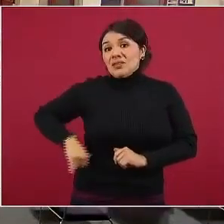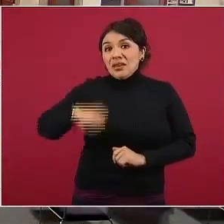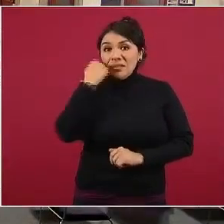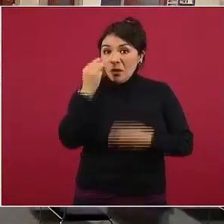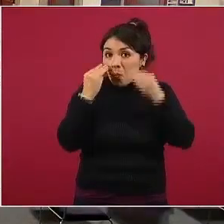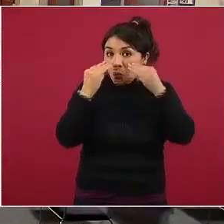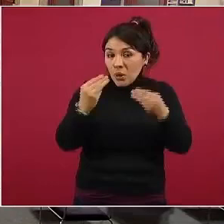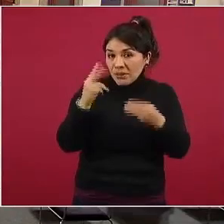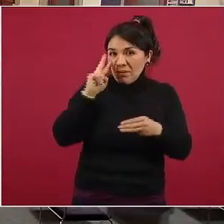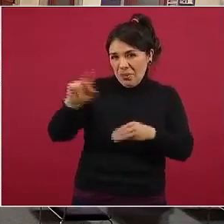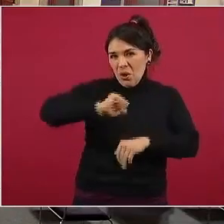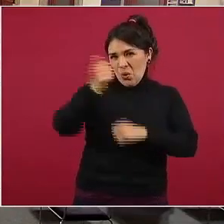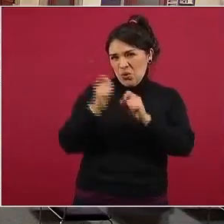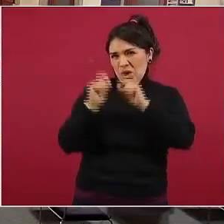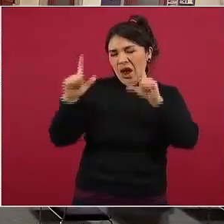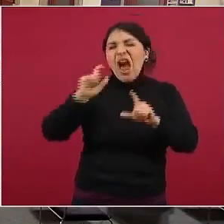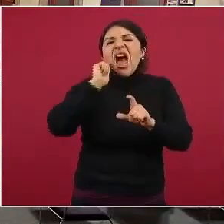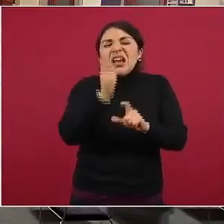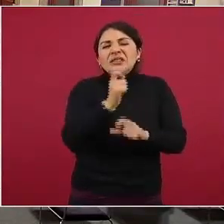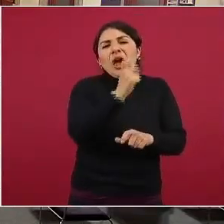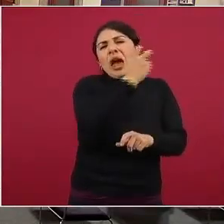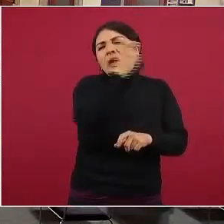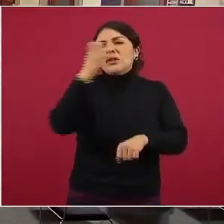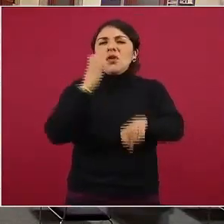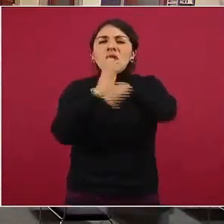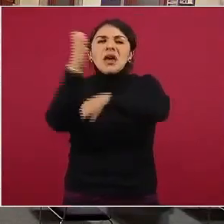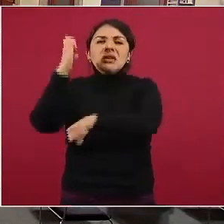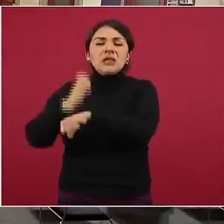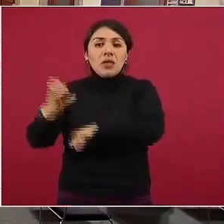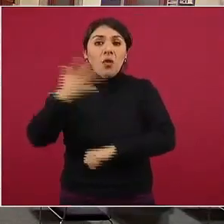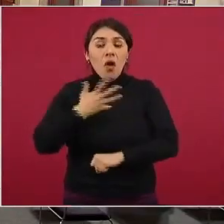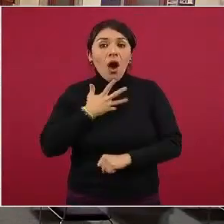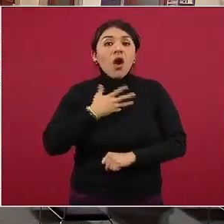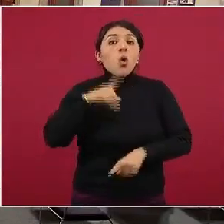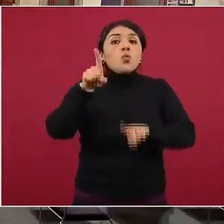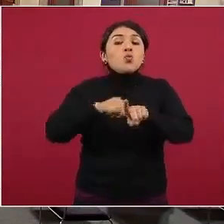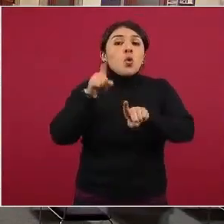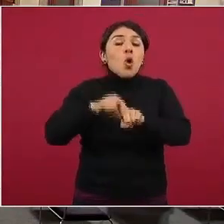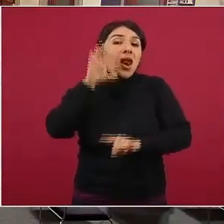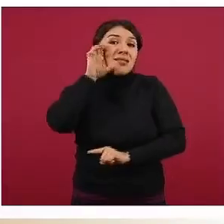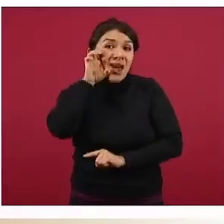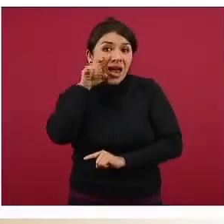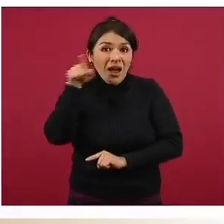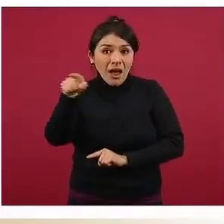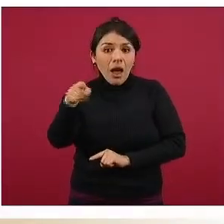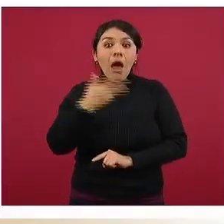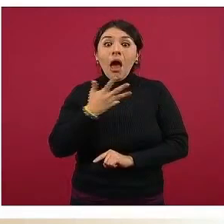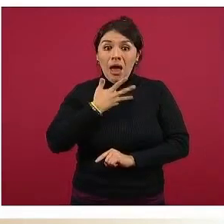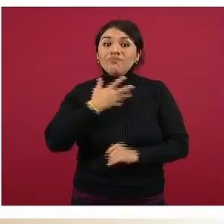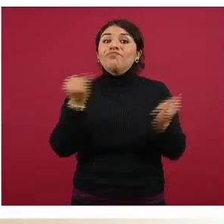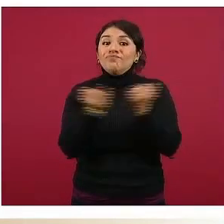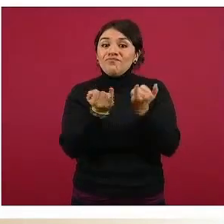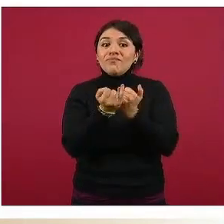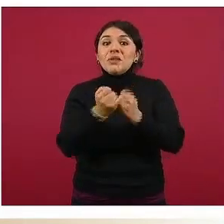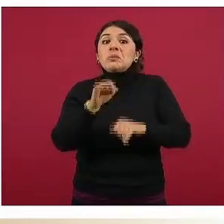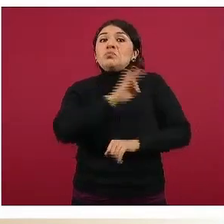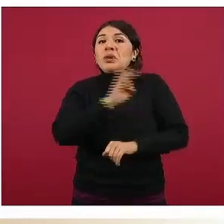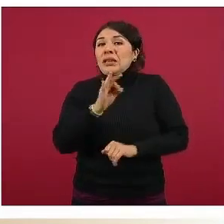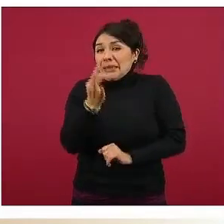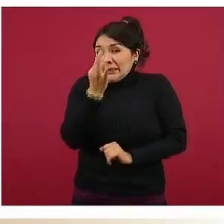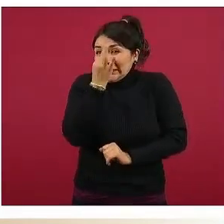en la siguiente diapositiva de aquellas entidades que están en naranja, cuáles son las que también están